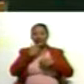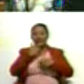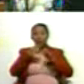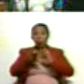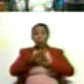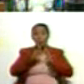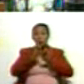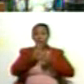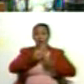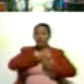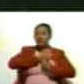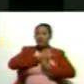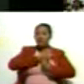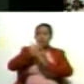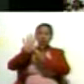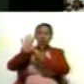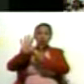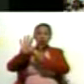estará